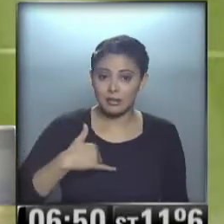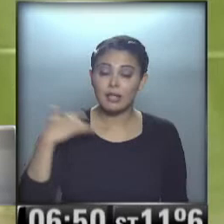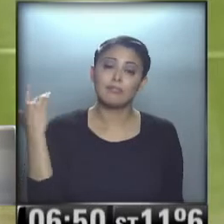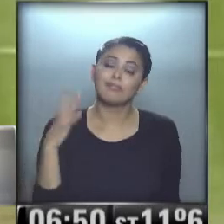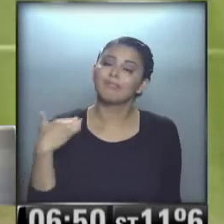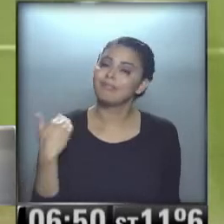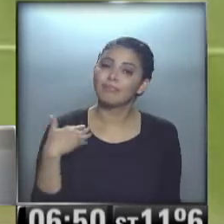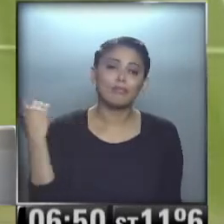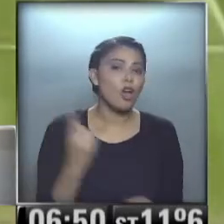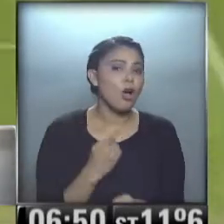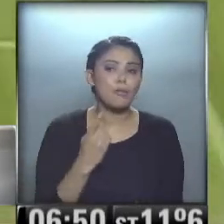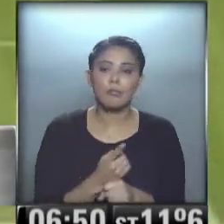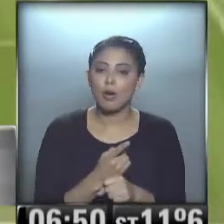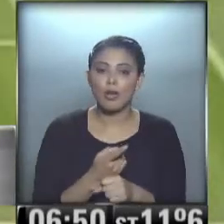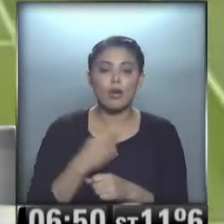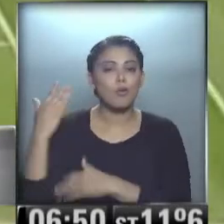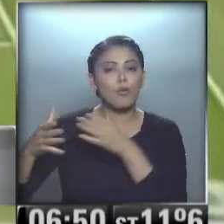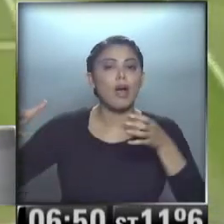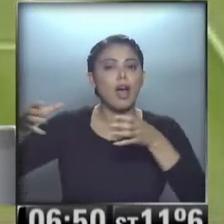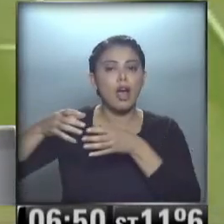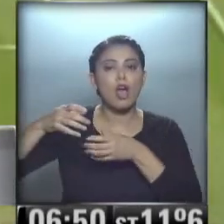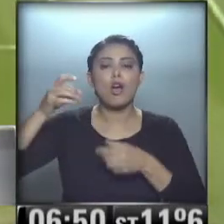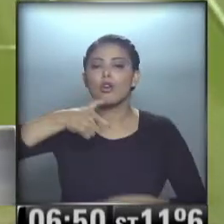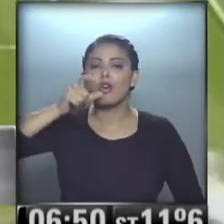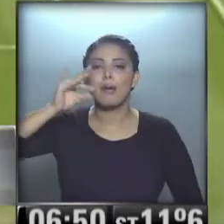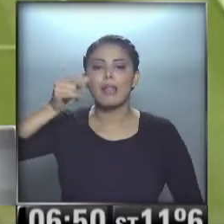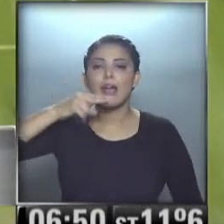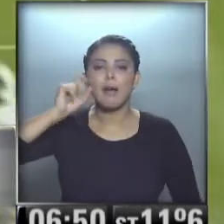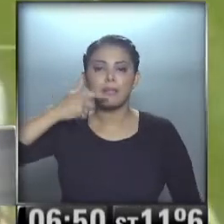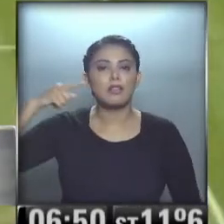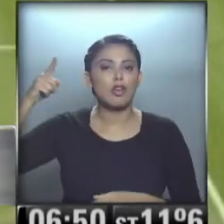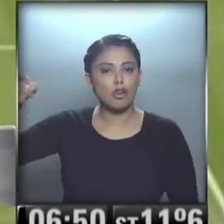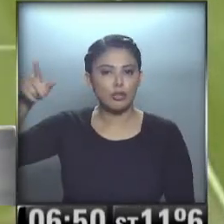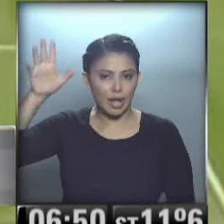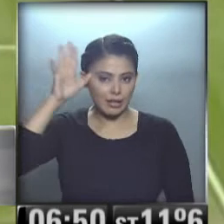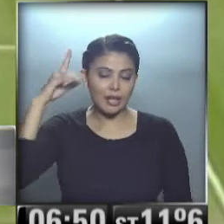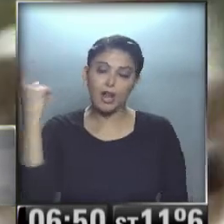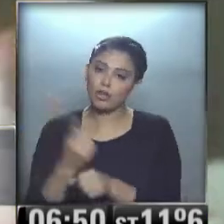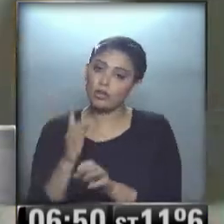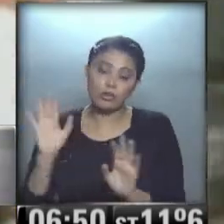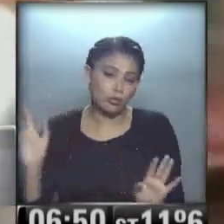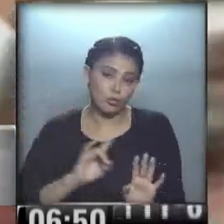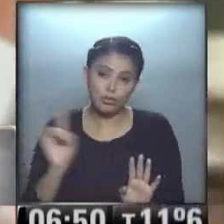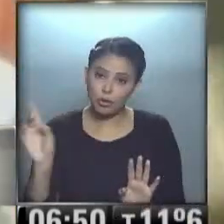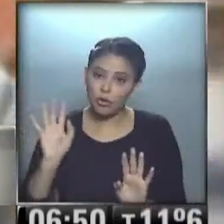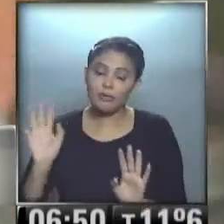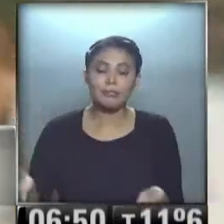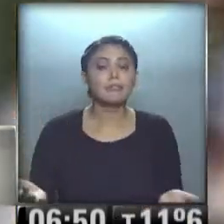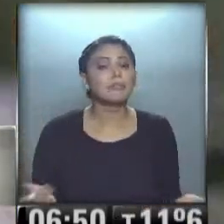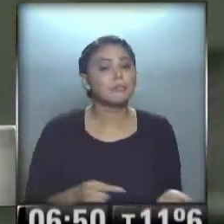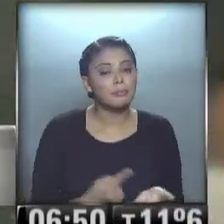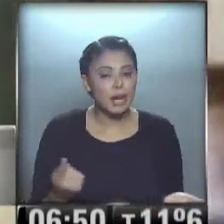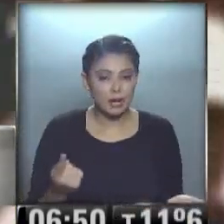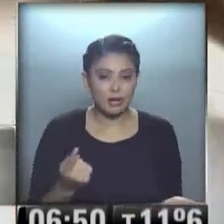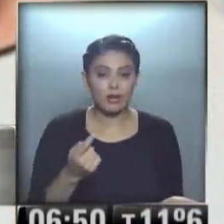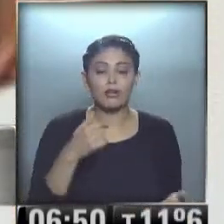vamos a poder contar en la Copa Davis ante Italia. Esto va a ser la serie que jugará Argentina allí